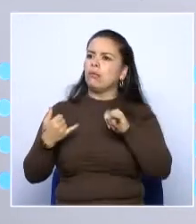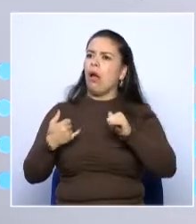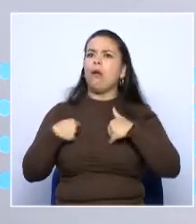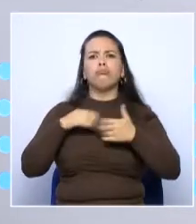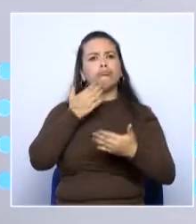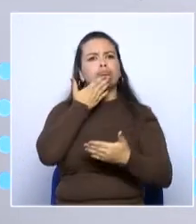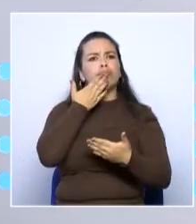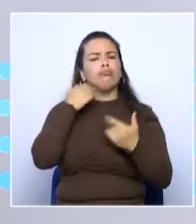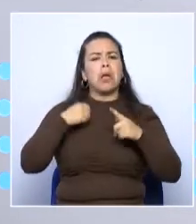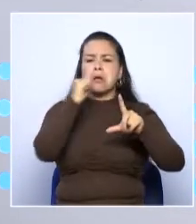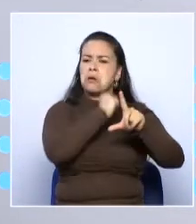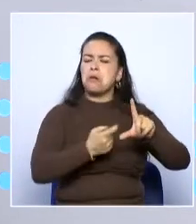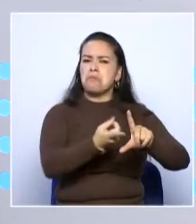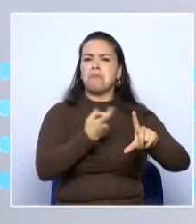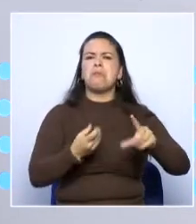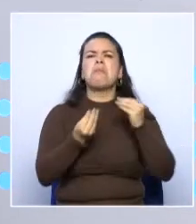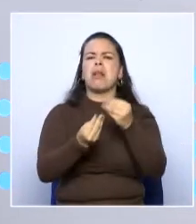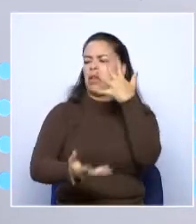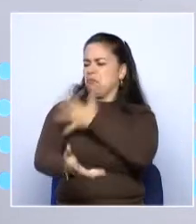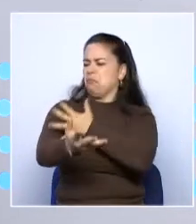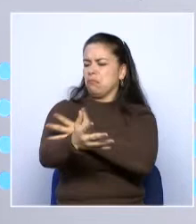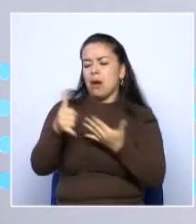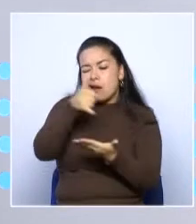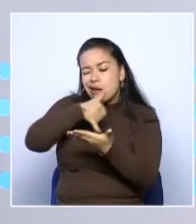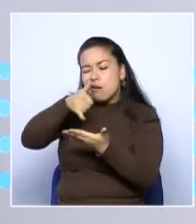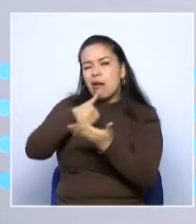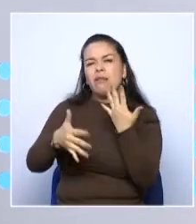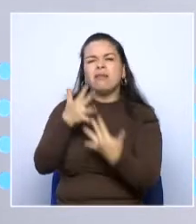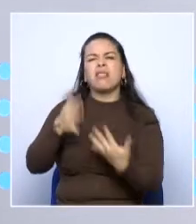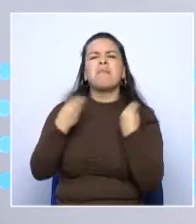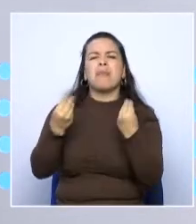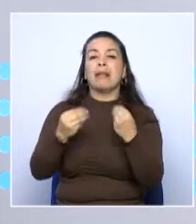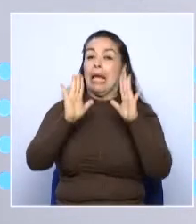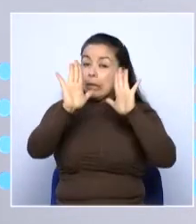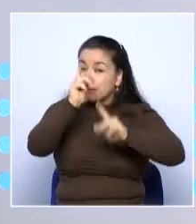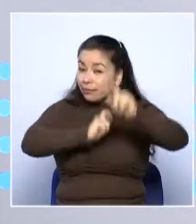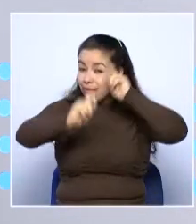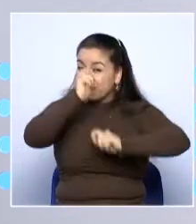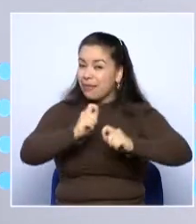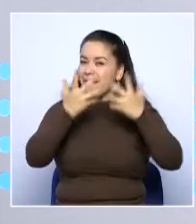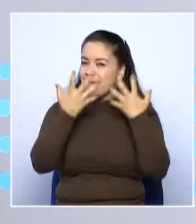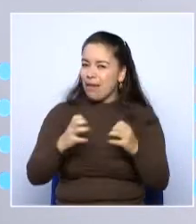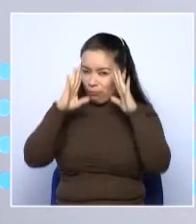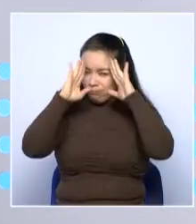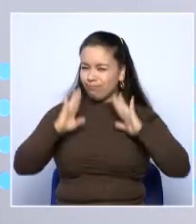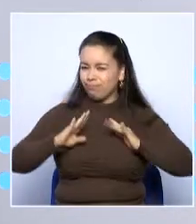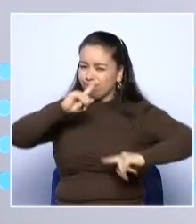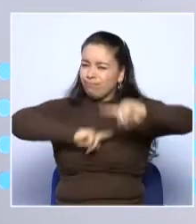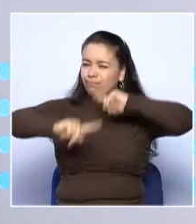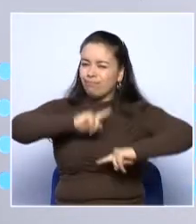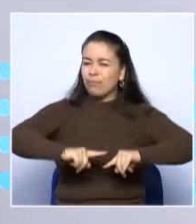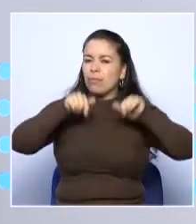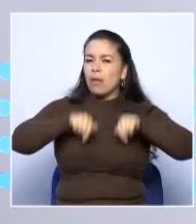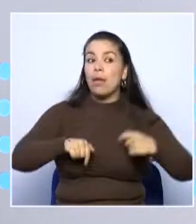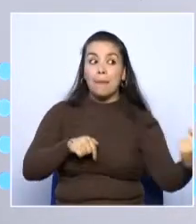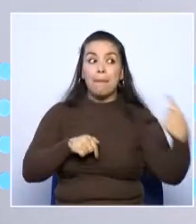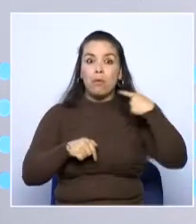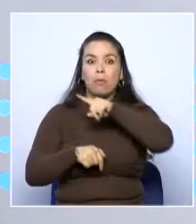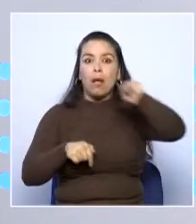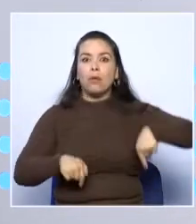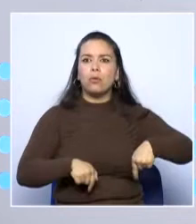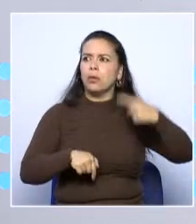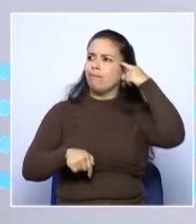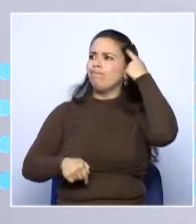¿para qué me voy a hacer un examen de sangre? Después de este corte de comerciales, quiero que estén muy atentos a esa pregunta que muchos